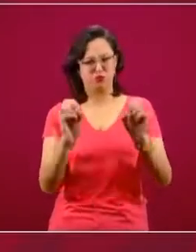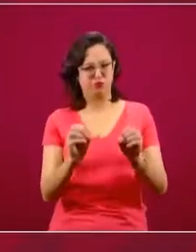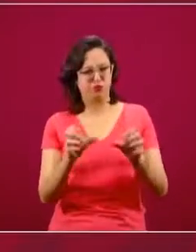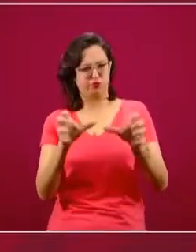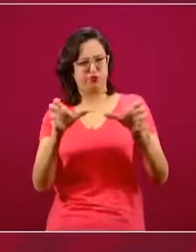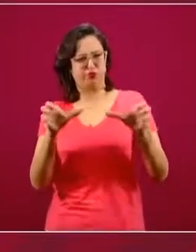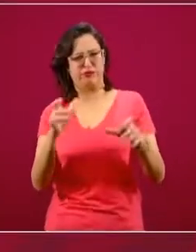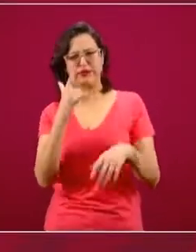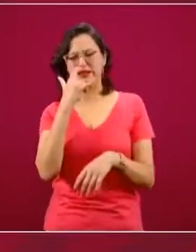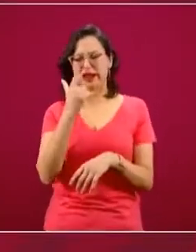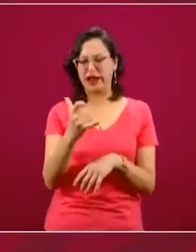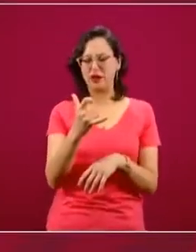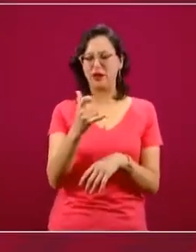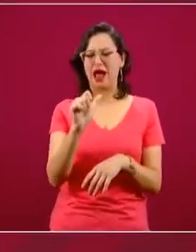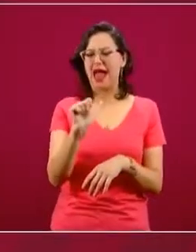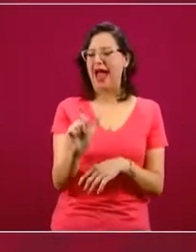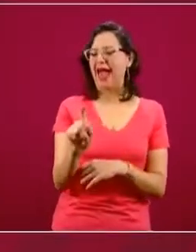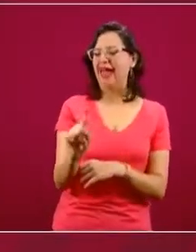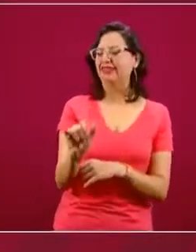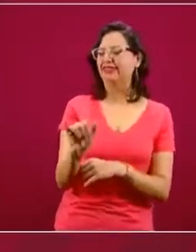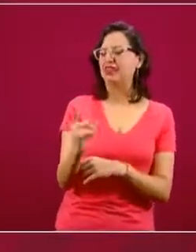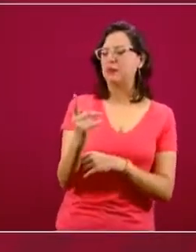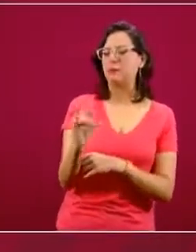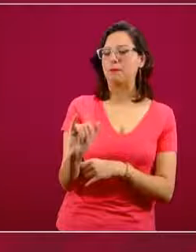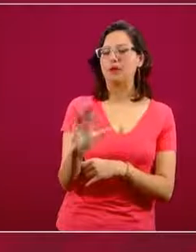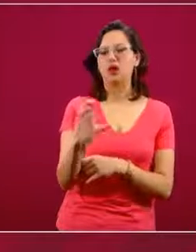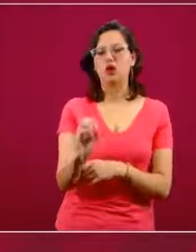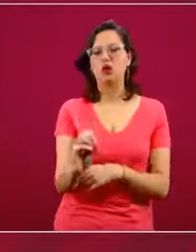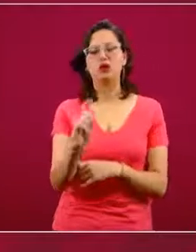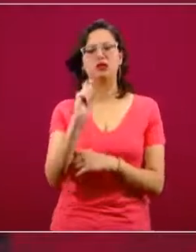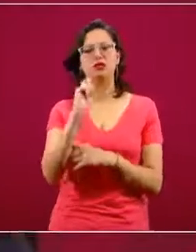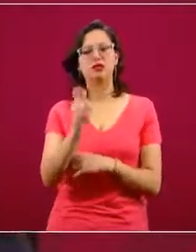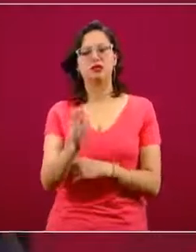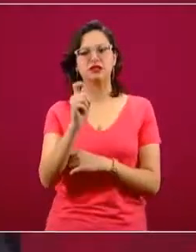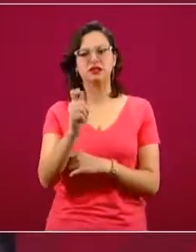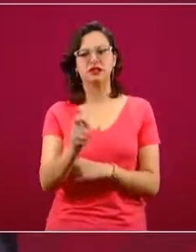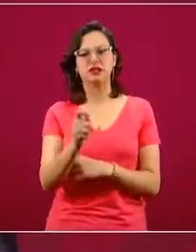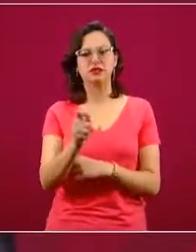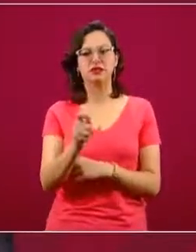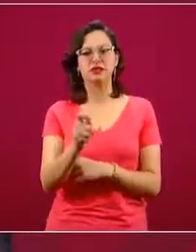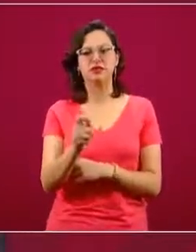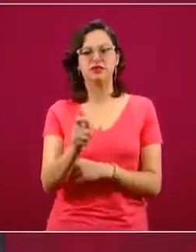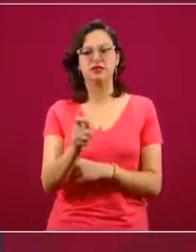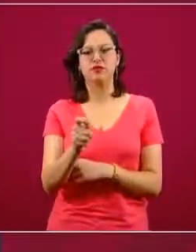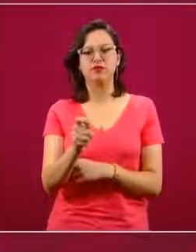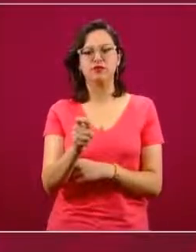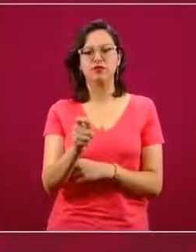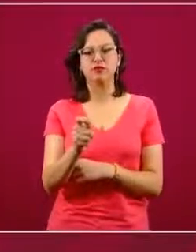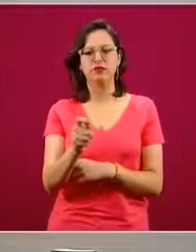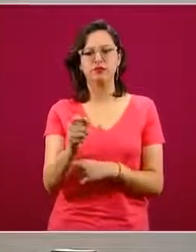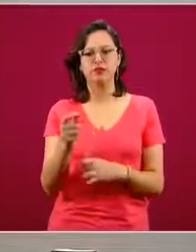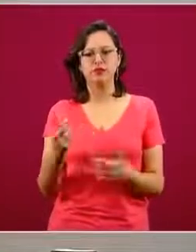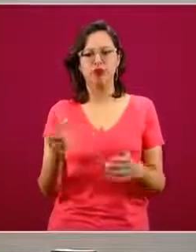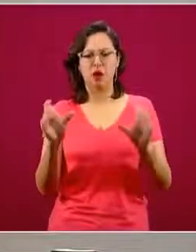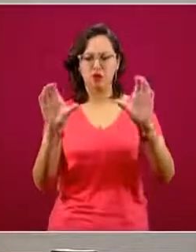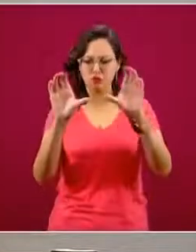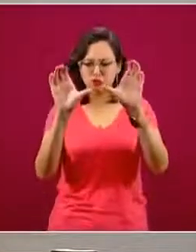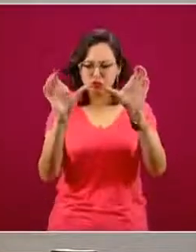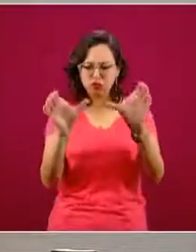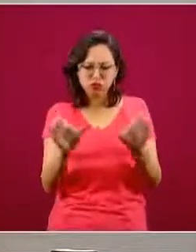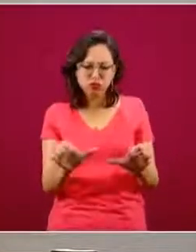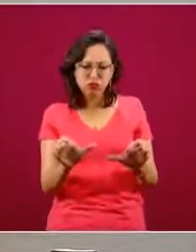médico que identifica un desbalance entre lo que se puede visualizar en un